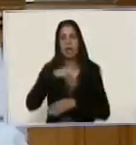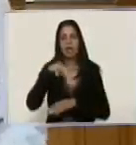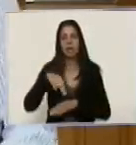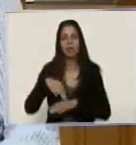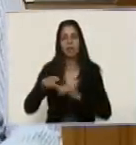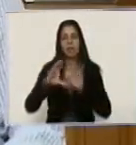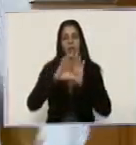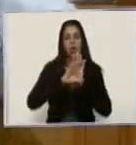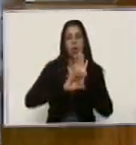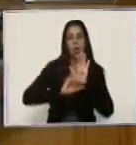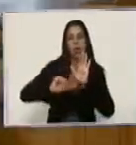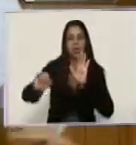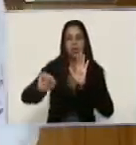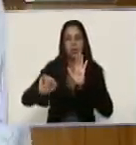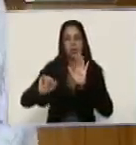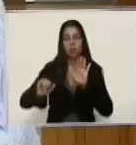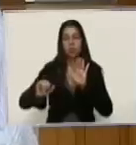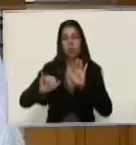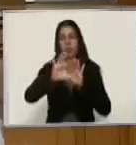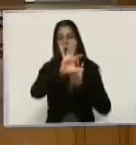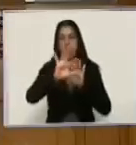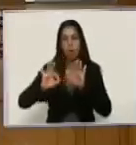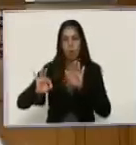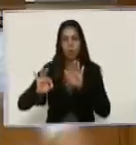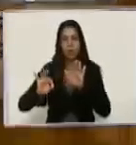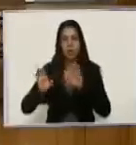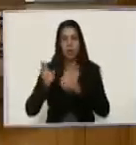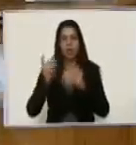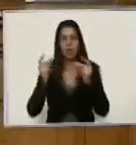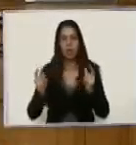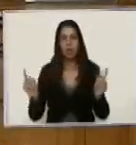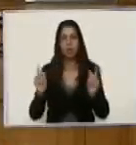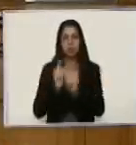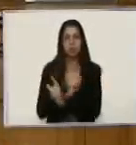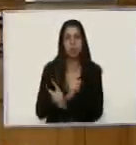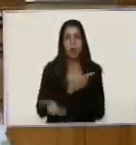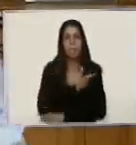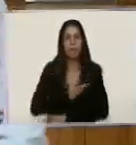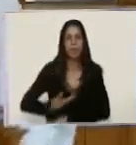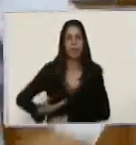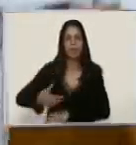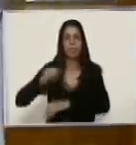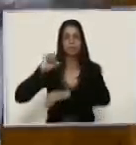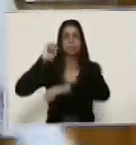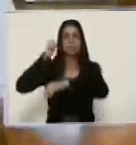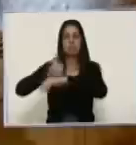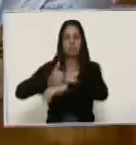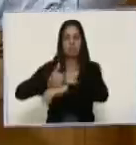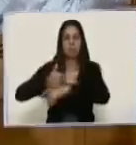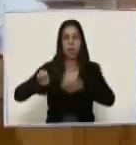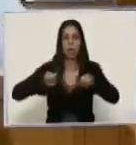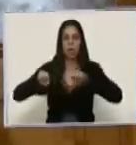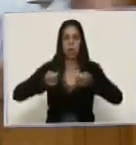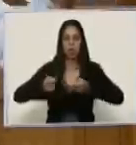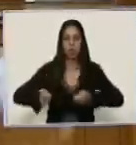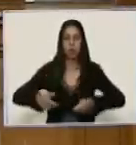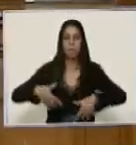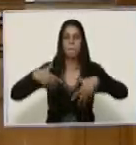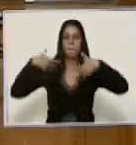Constituyente, designar un nuevo presidente, nuevos mandos de la República, marchar